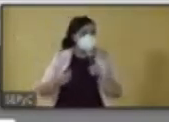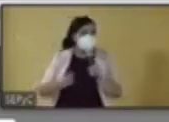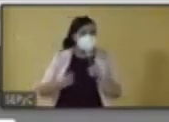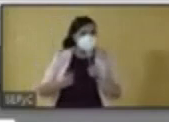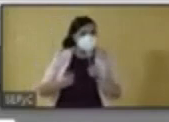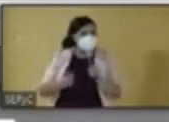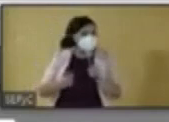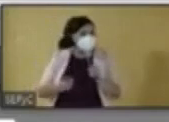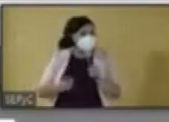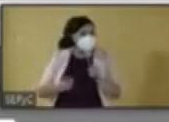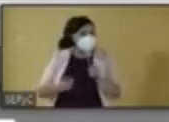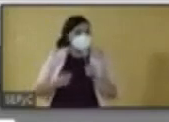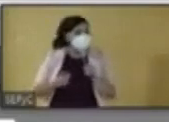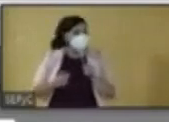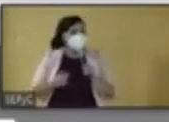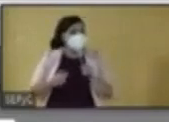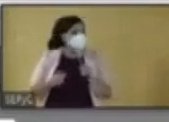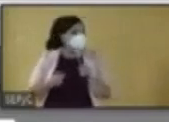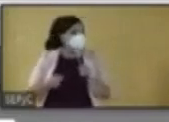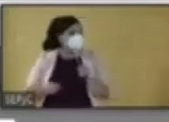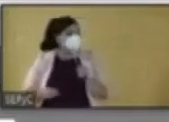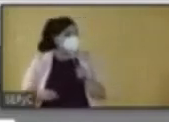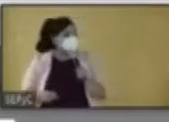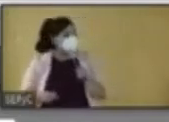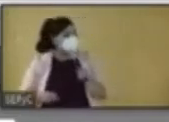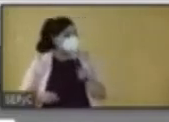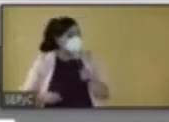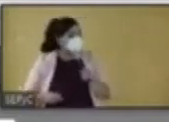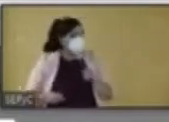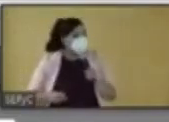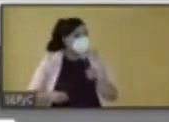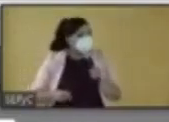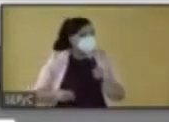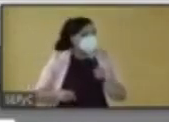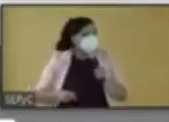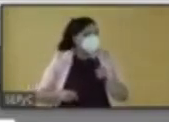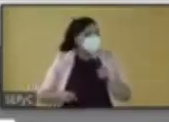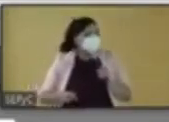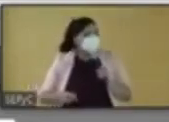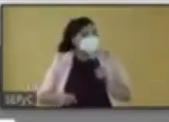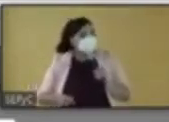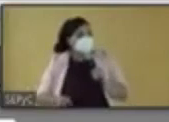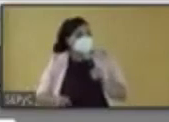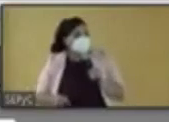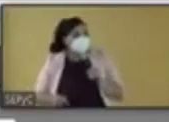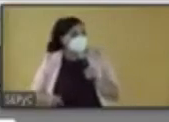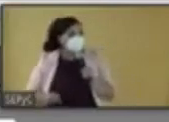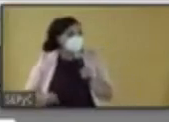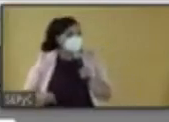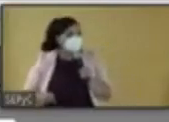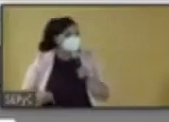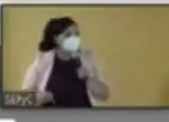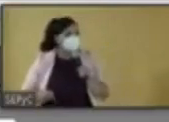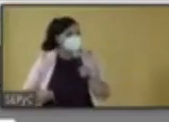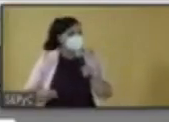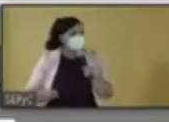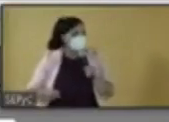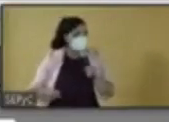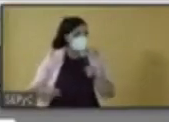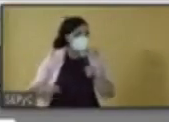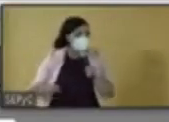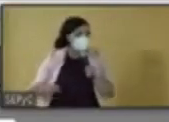del cual yo como declarante a mí como declarante me corresponde. Superficie de terreno, superficie de